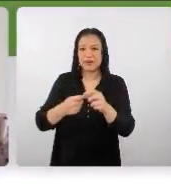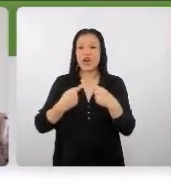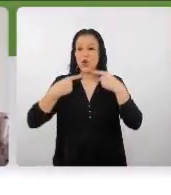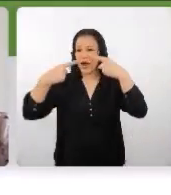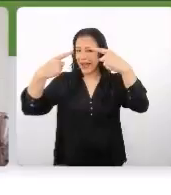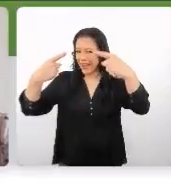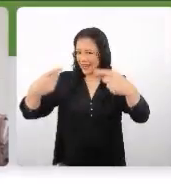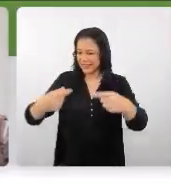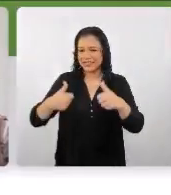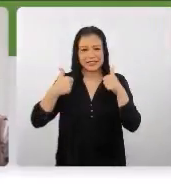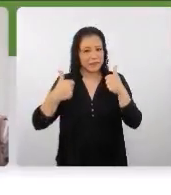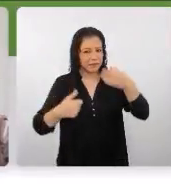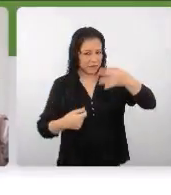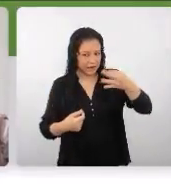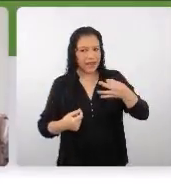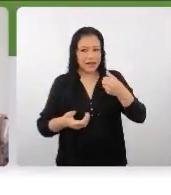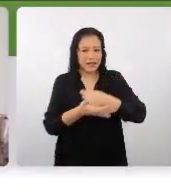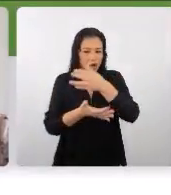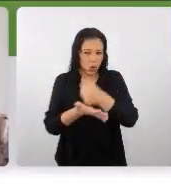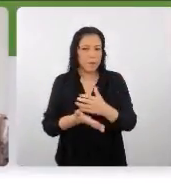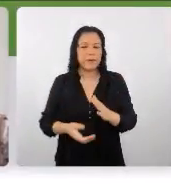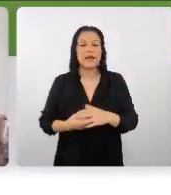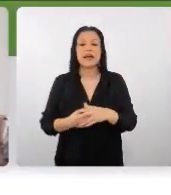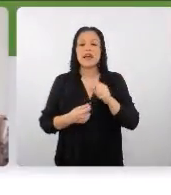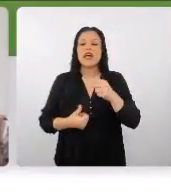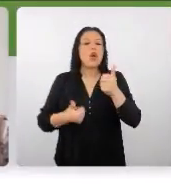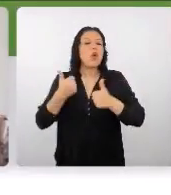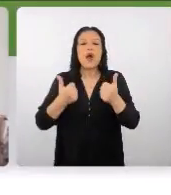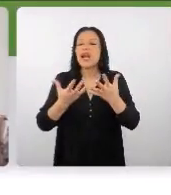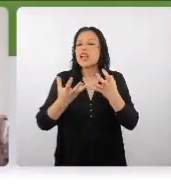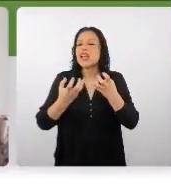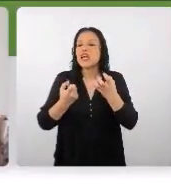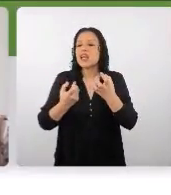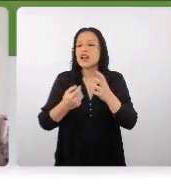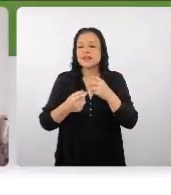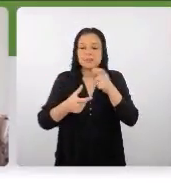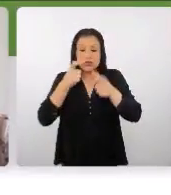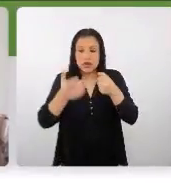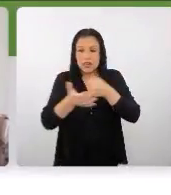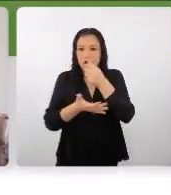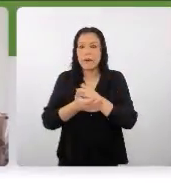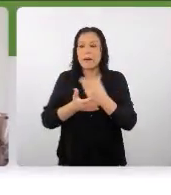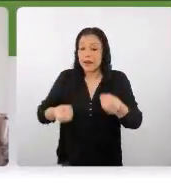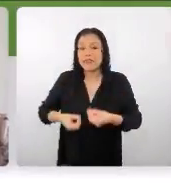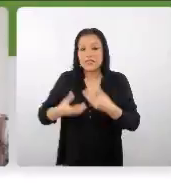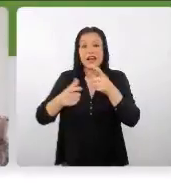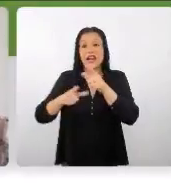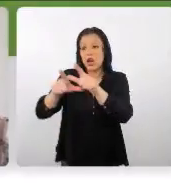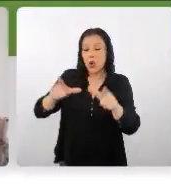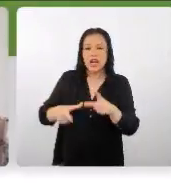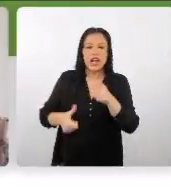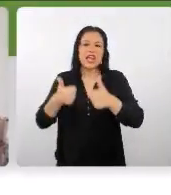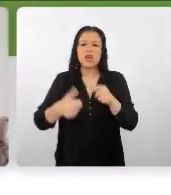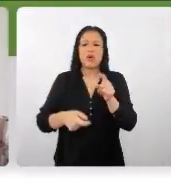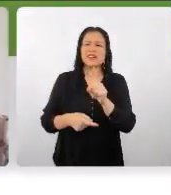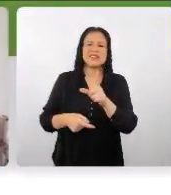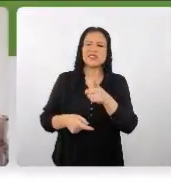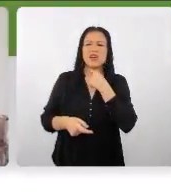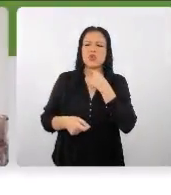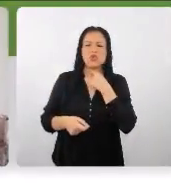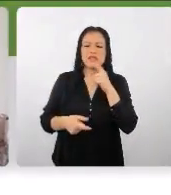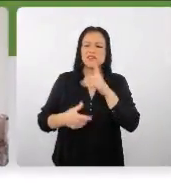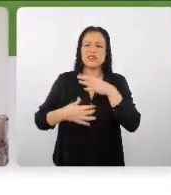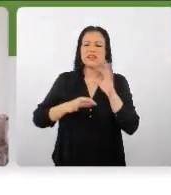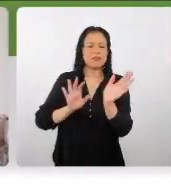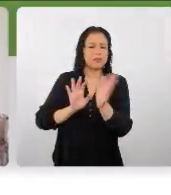una negociación efectiva? ¿Qué buscan los compradores para ofrecer el destino y qué no les interesa? En esos